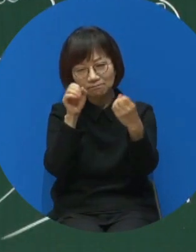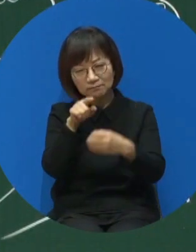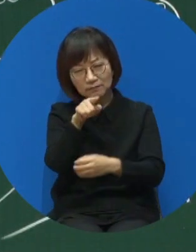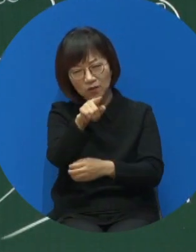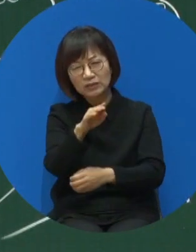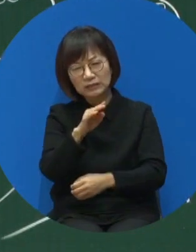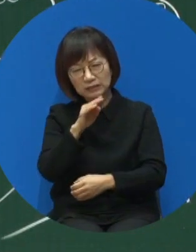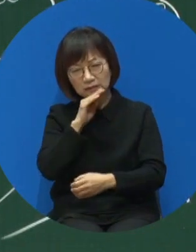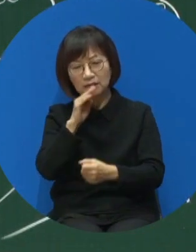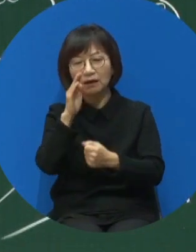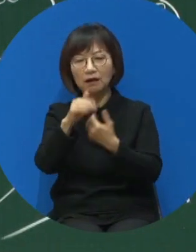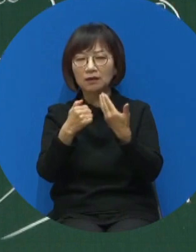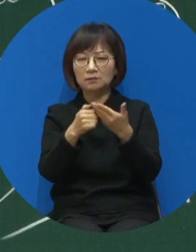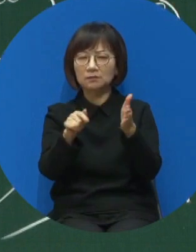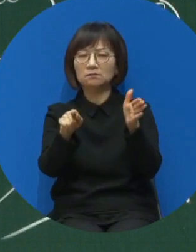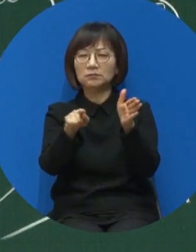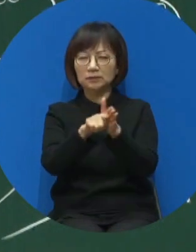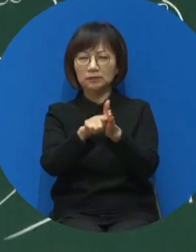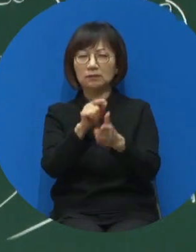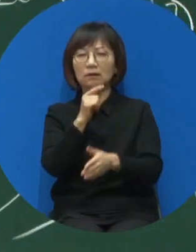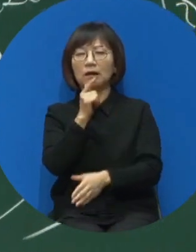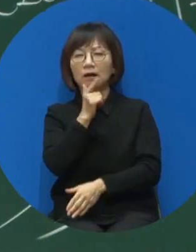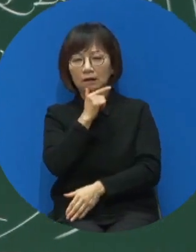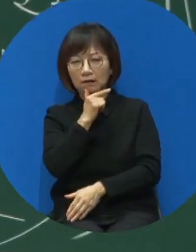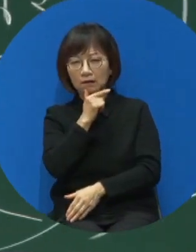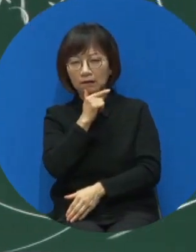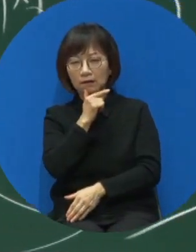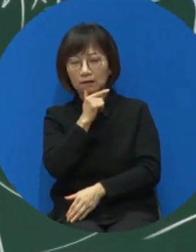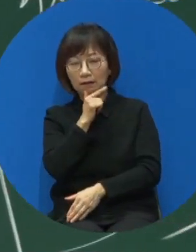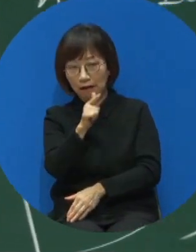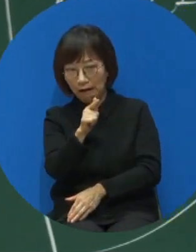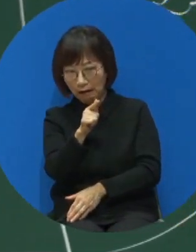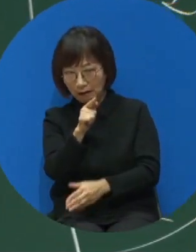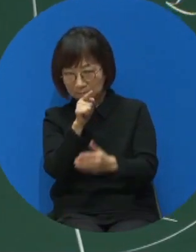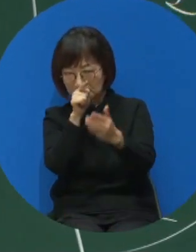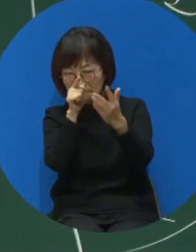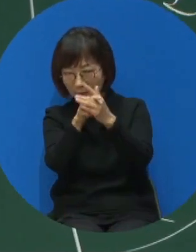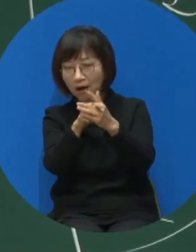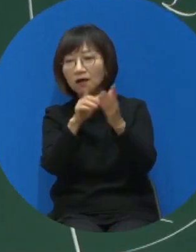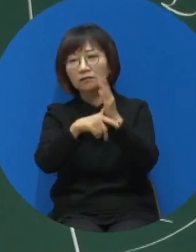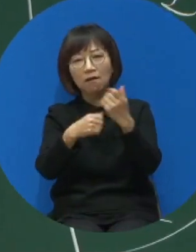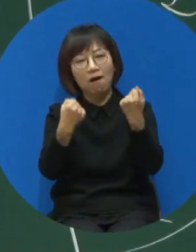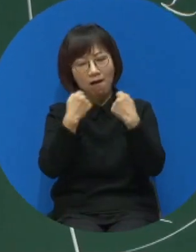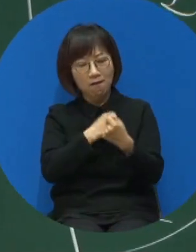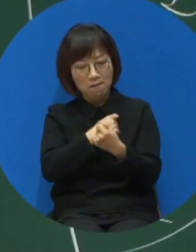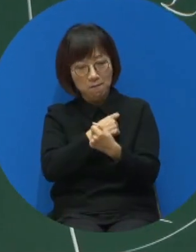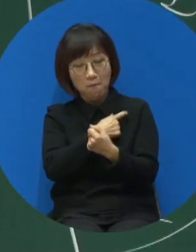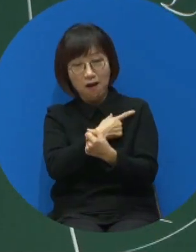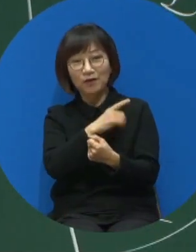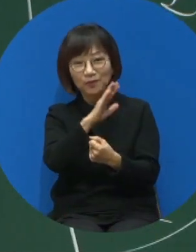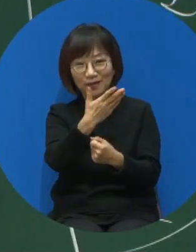yo no voy a hacer algo incorrecto pero cuando comunicamos a esta persona de verdad cree en dios